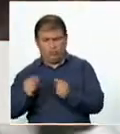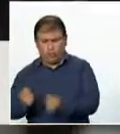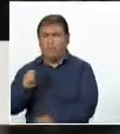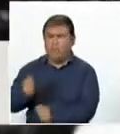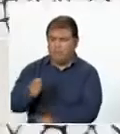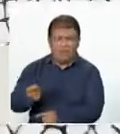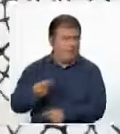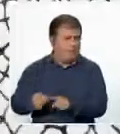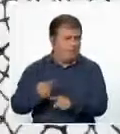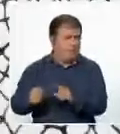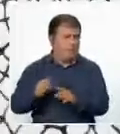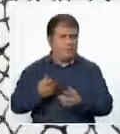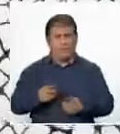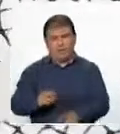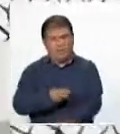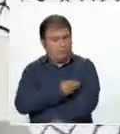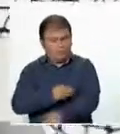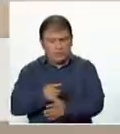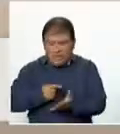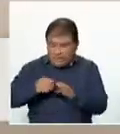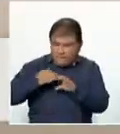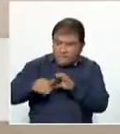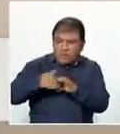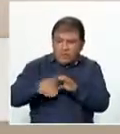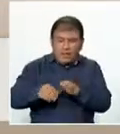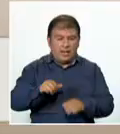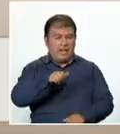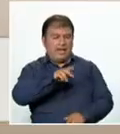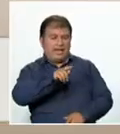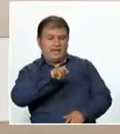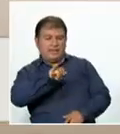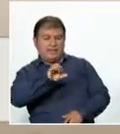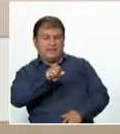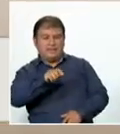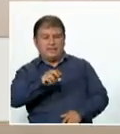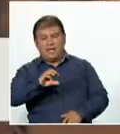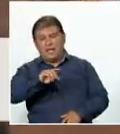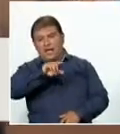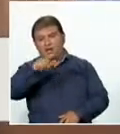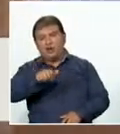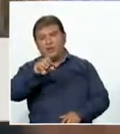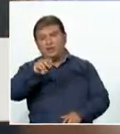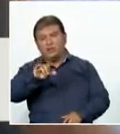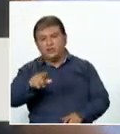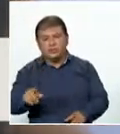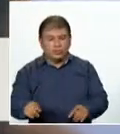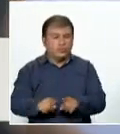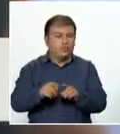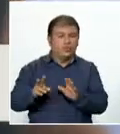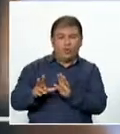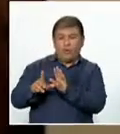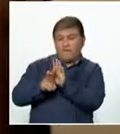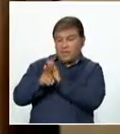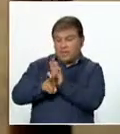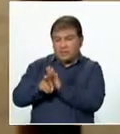sea cual sea el género, envía un correo a artista@noise.p con los links de tus